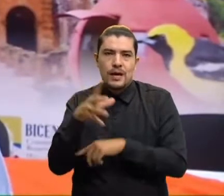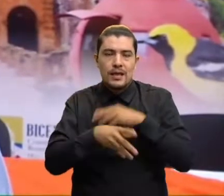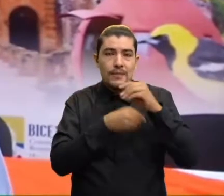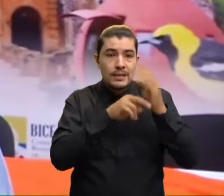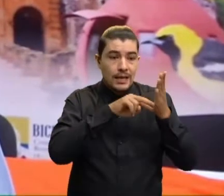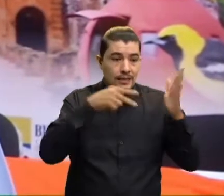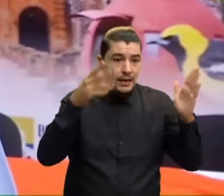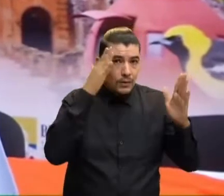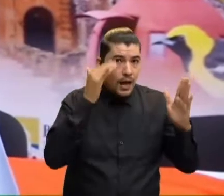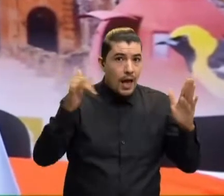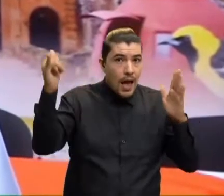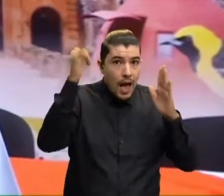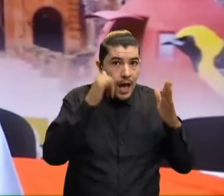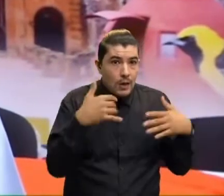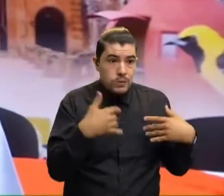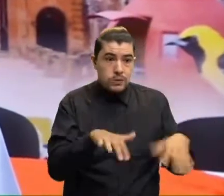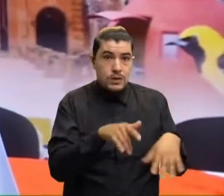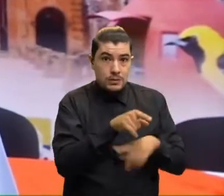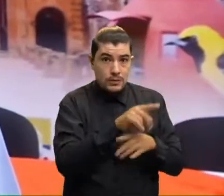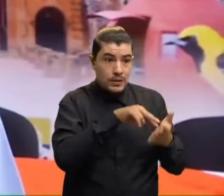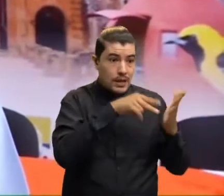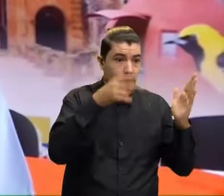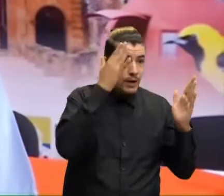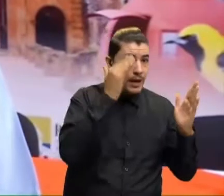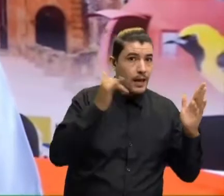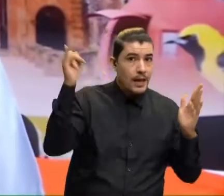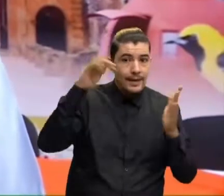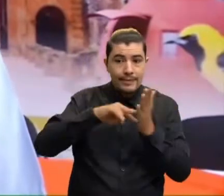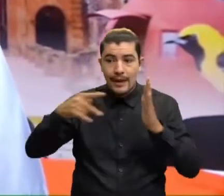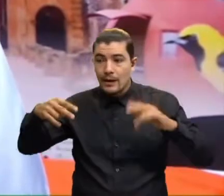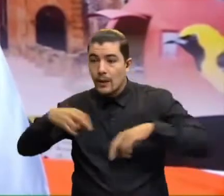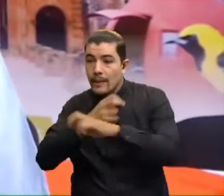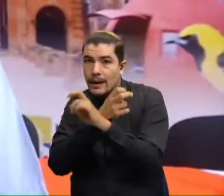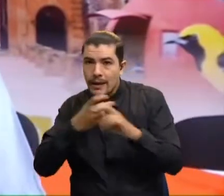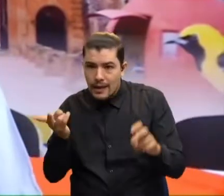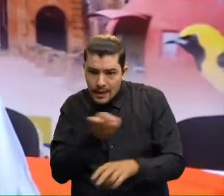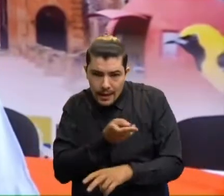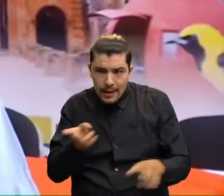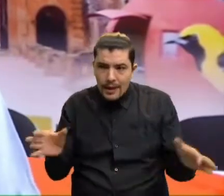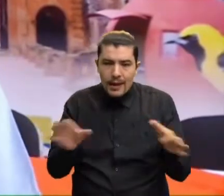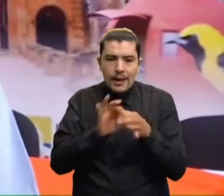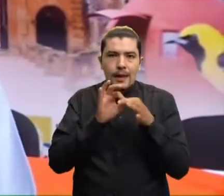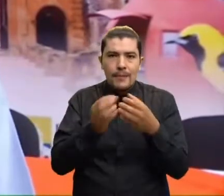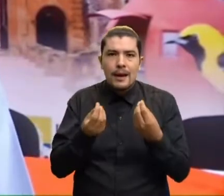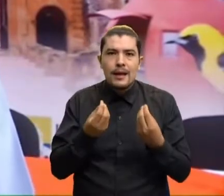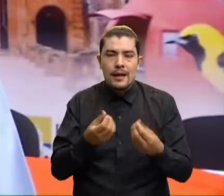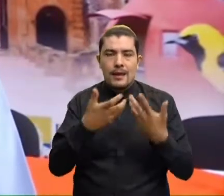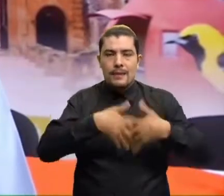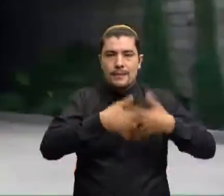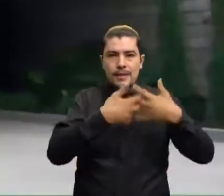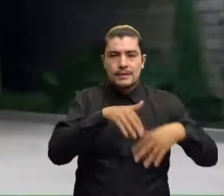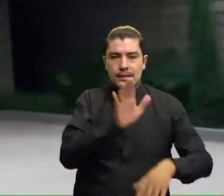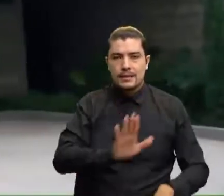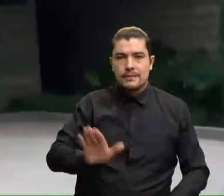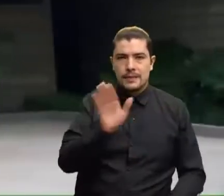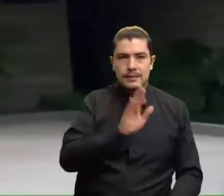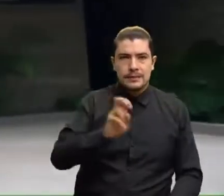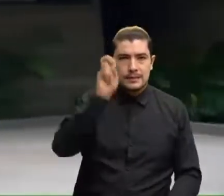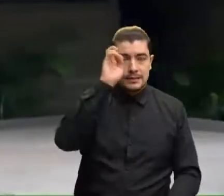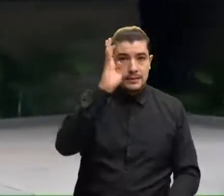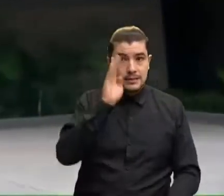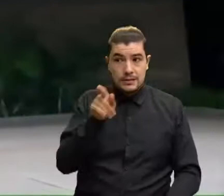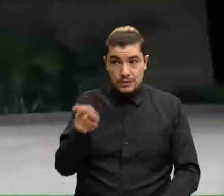a permitir, la Tecnoacademia y el Tecnoparque van a permitir que los empresarios de Norte de Santander y de su